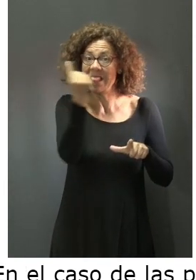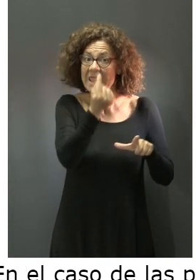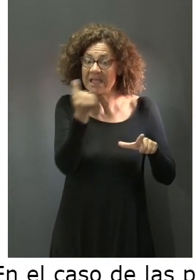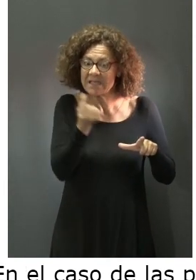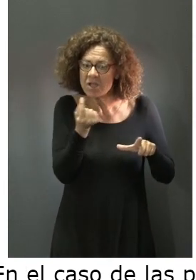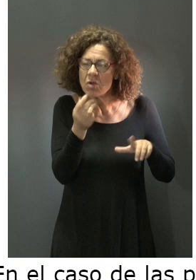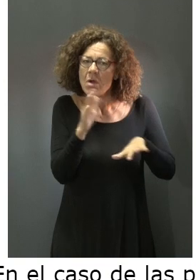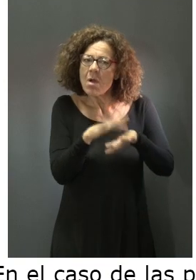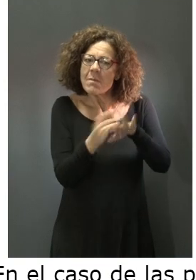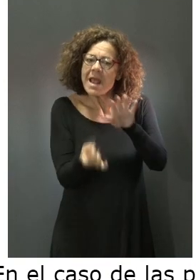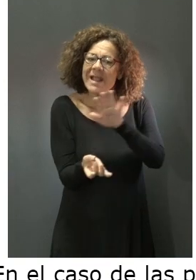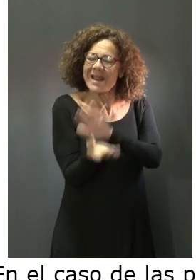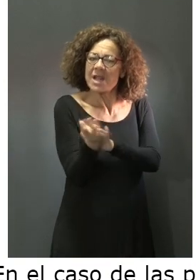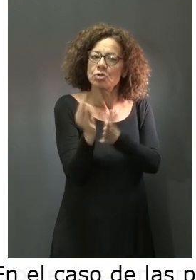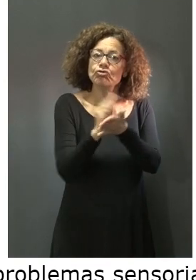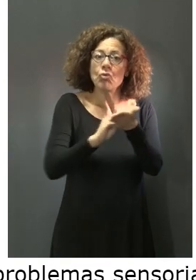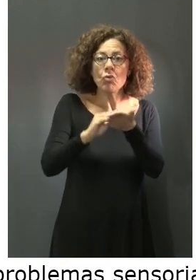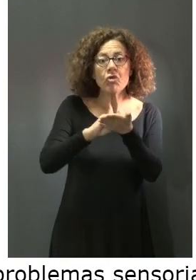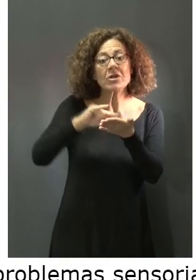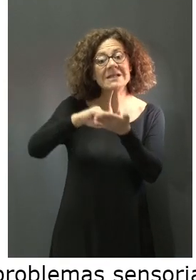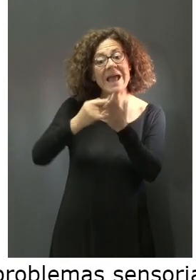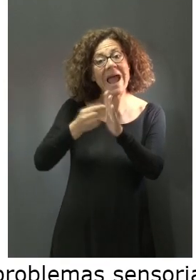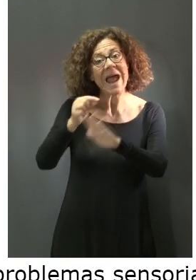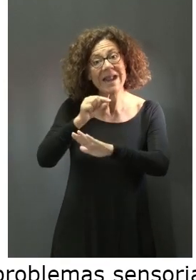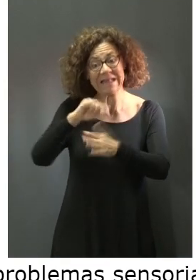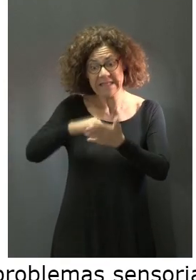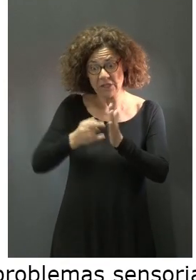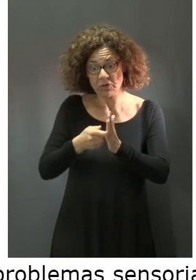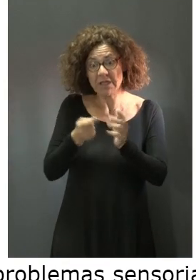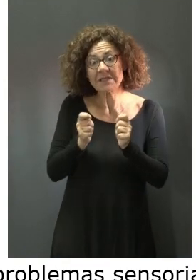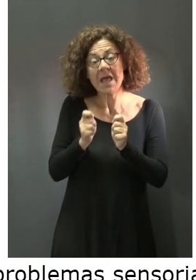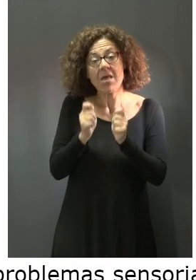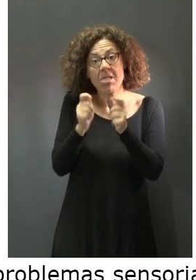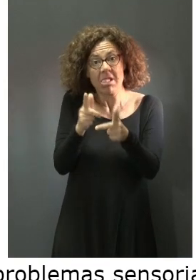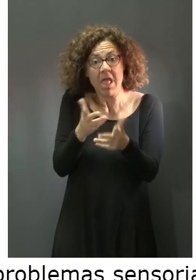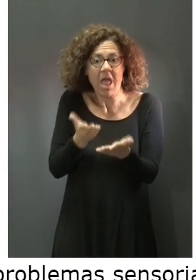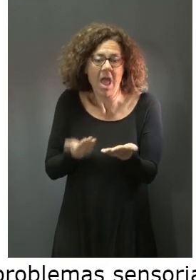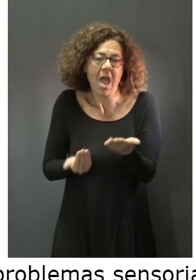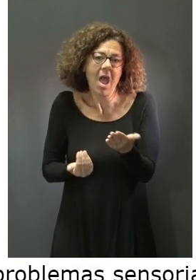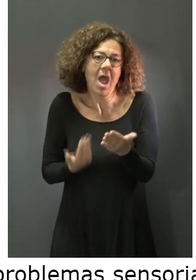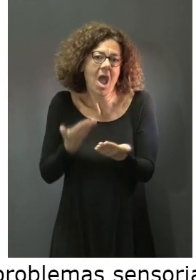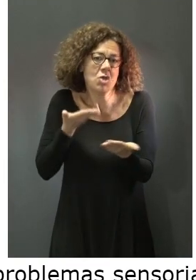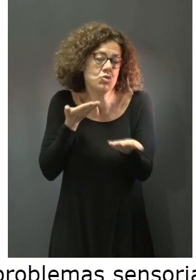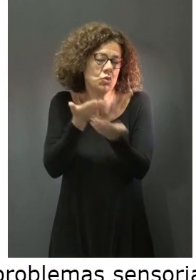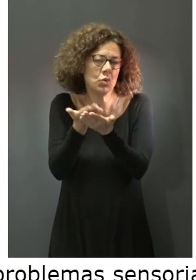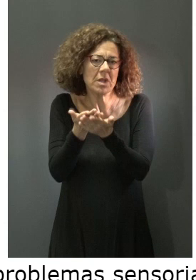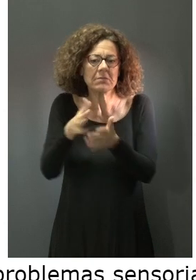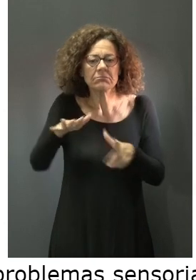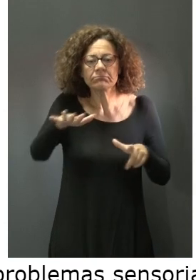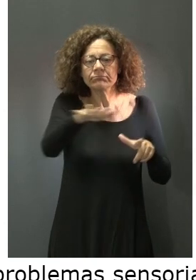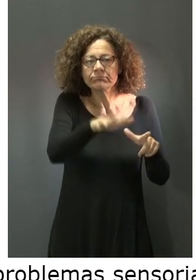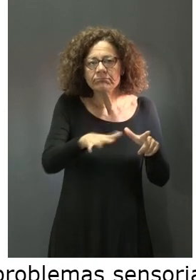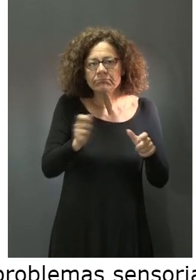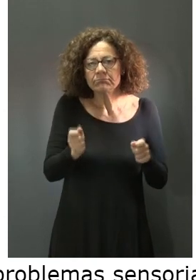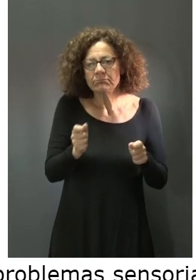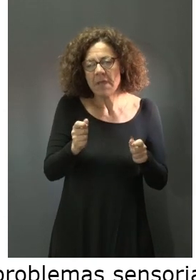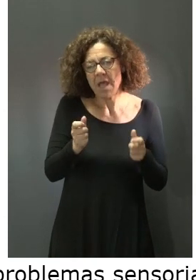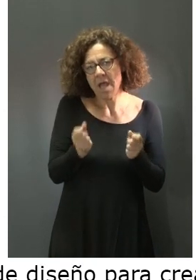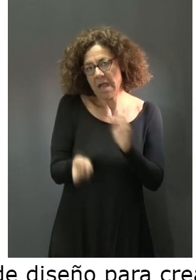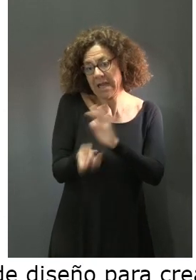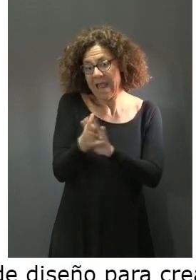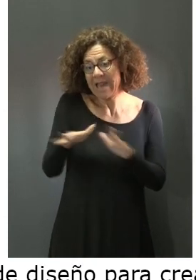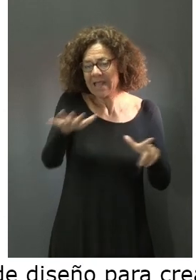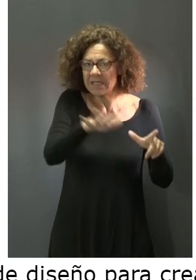crear soluciones arquitectónicas que nos ayuden a crear espacios beneficiosos.